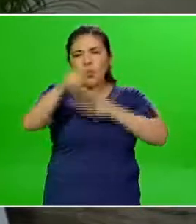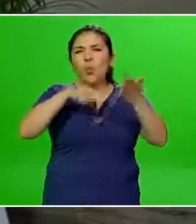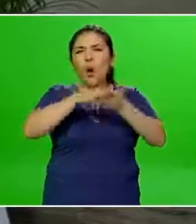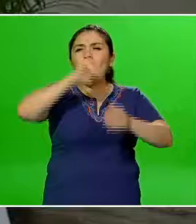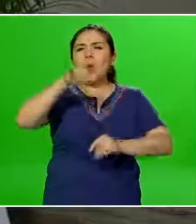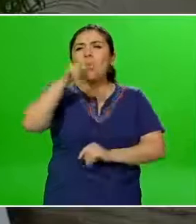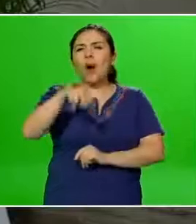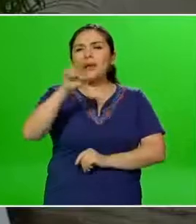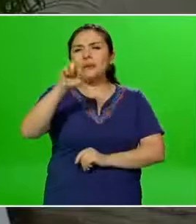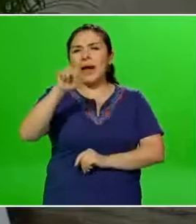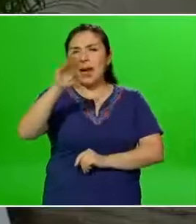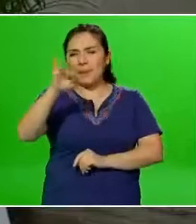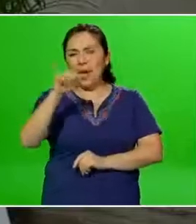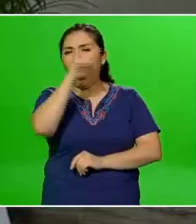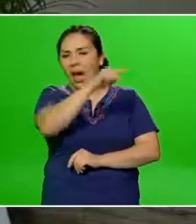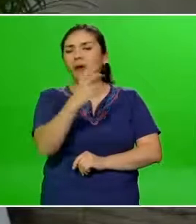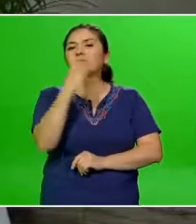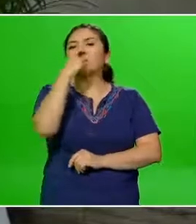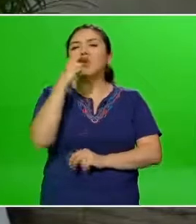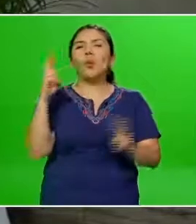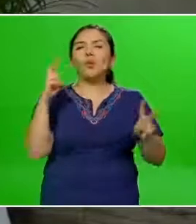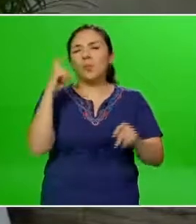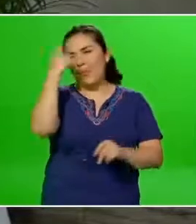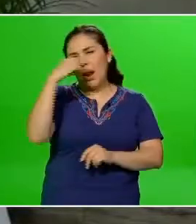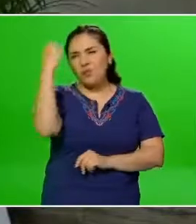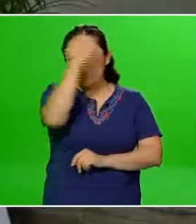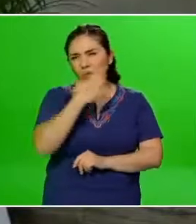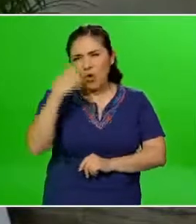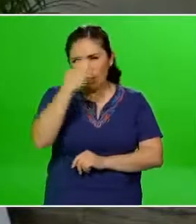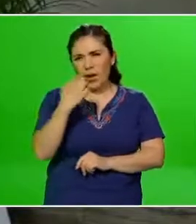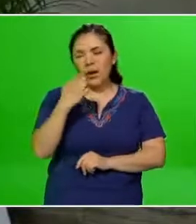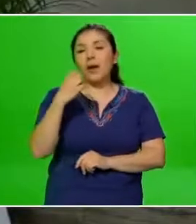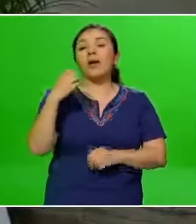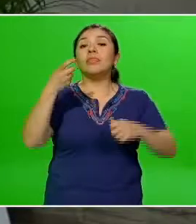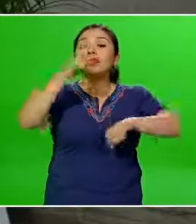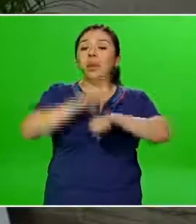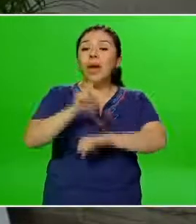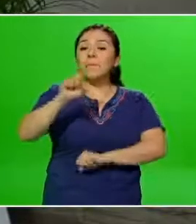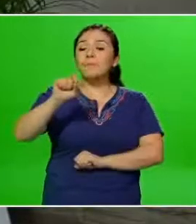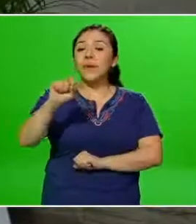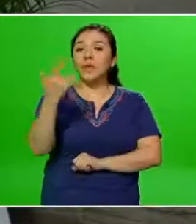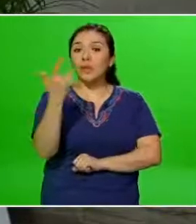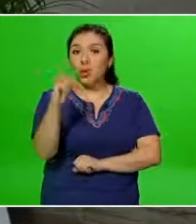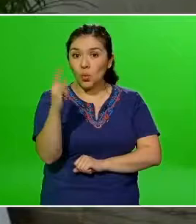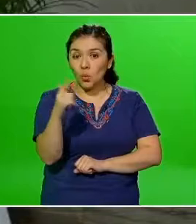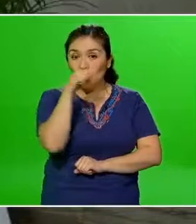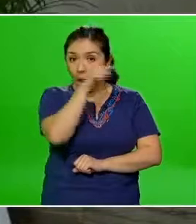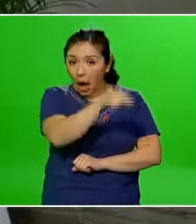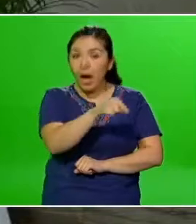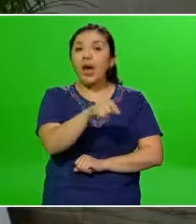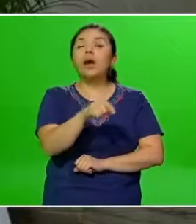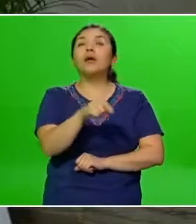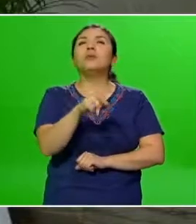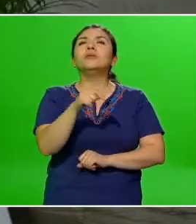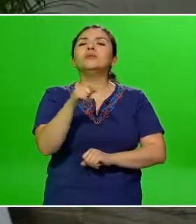Sarabia, donde me sacaron la prueba de COVID el día 20 de julio, donde el